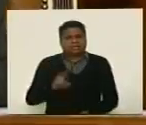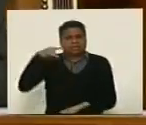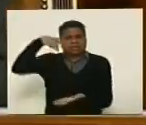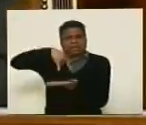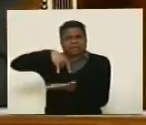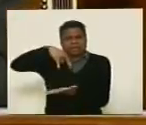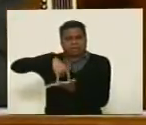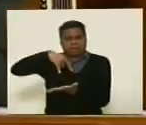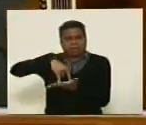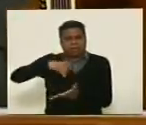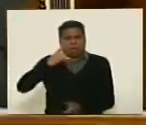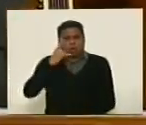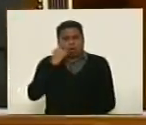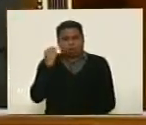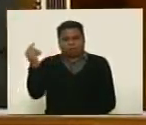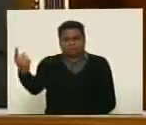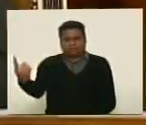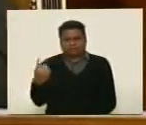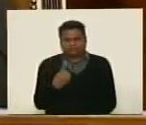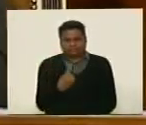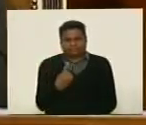Ramos.